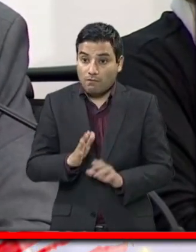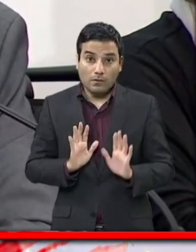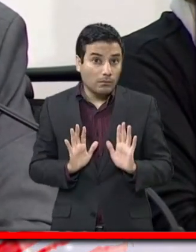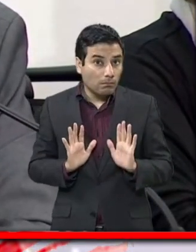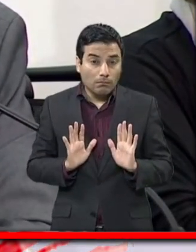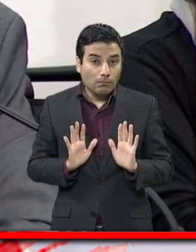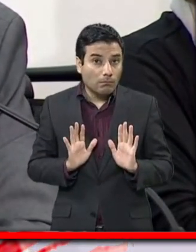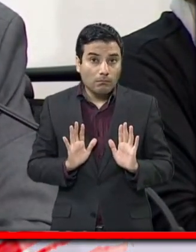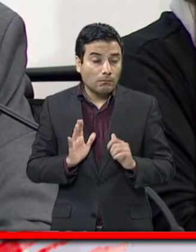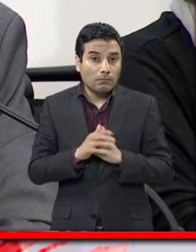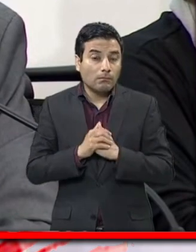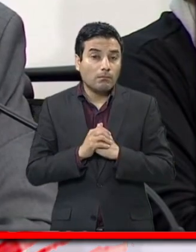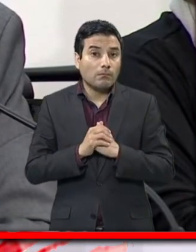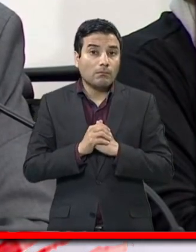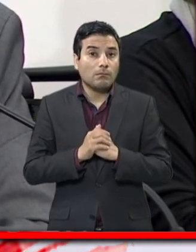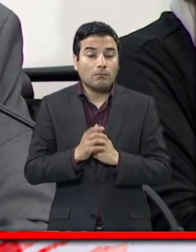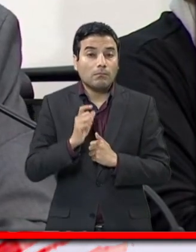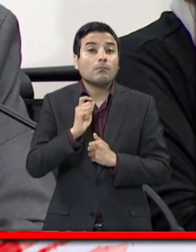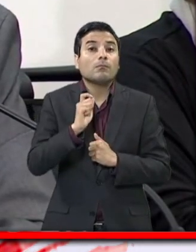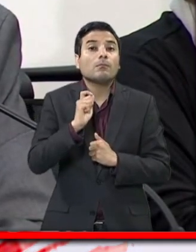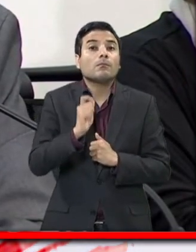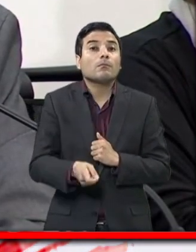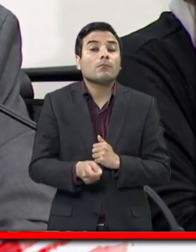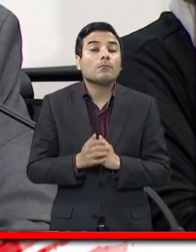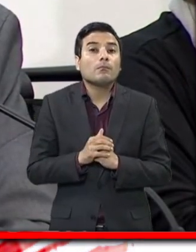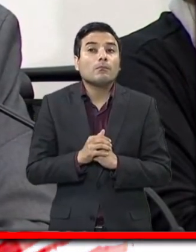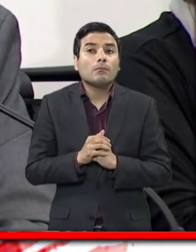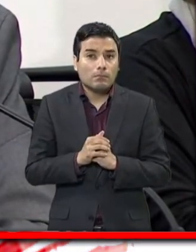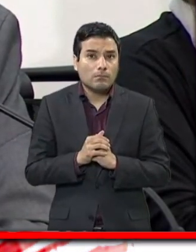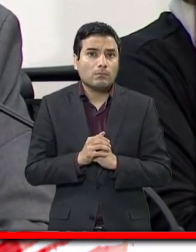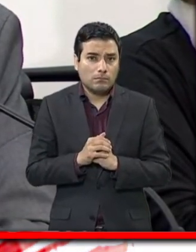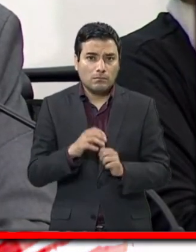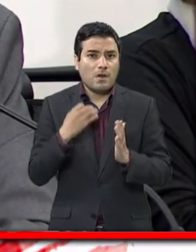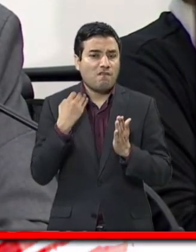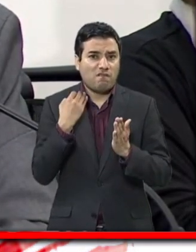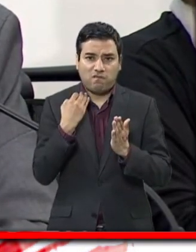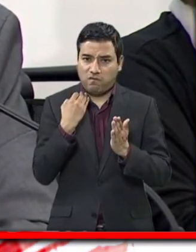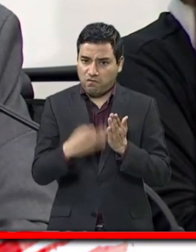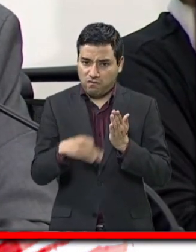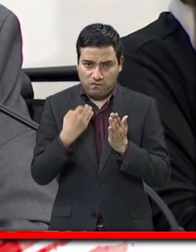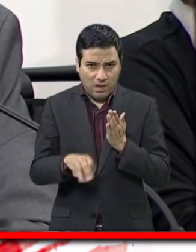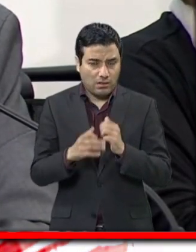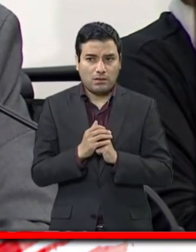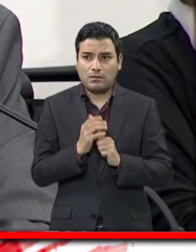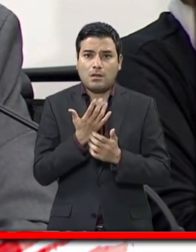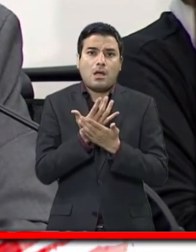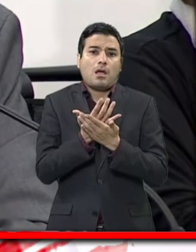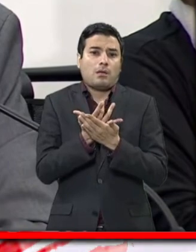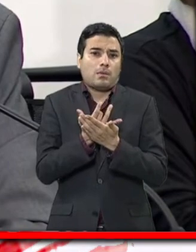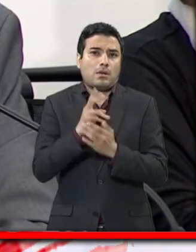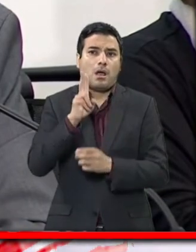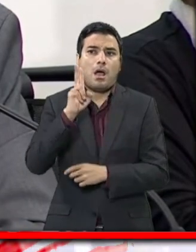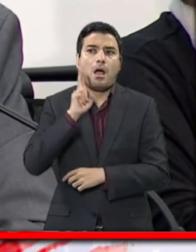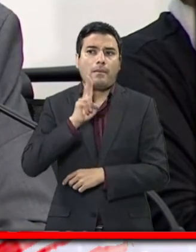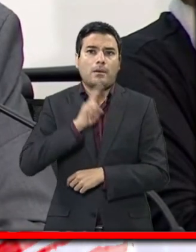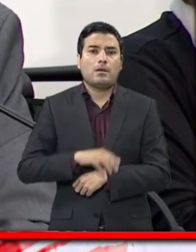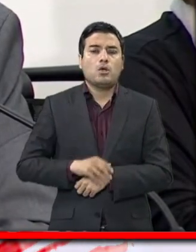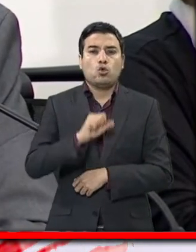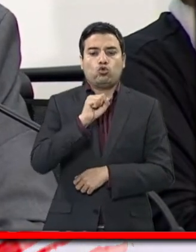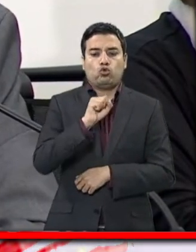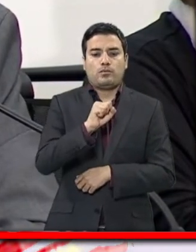que hemos de esperar el resultado que la suprema corte de